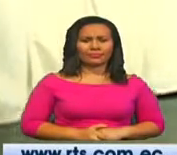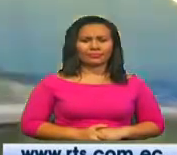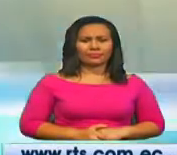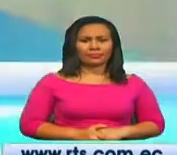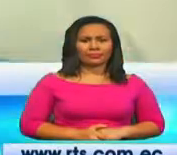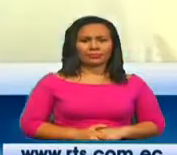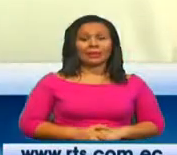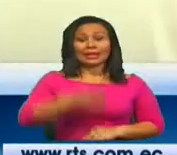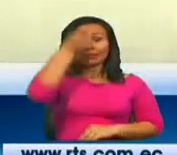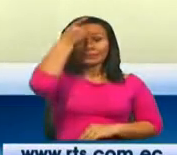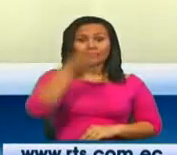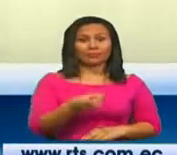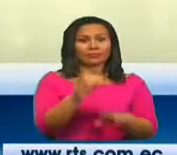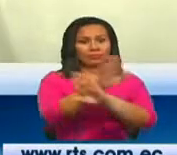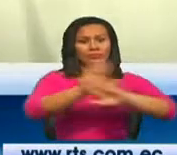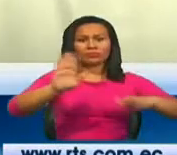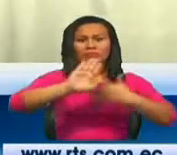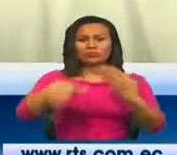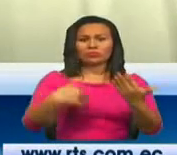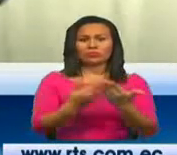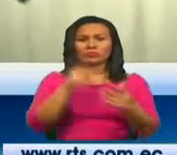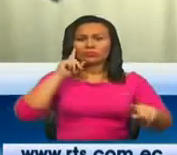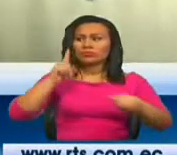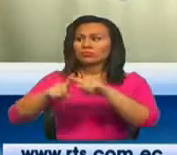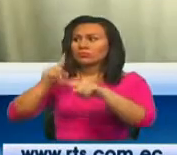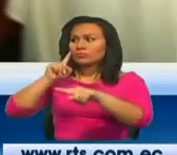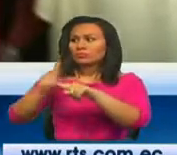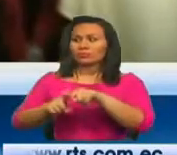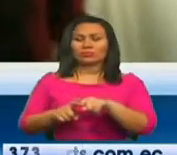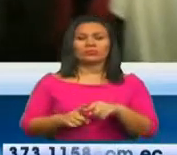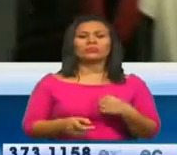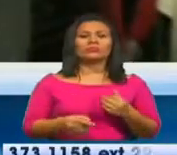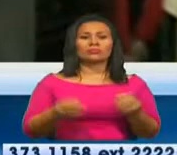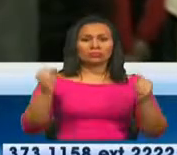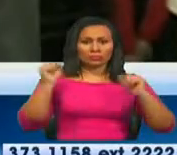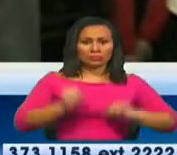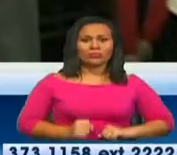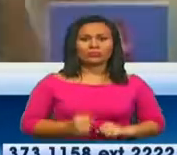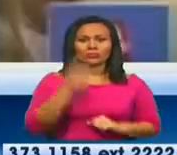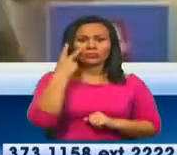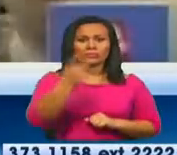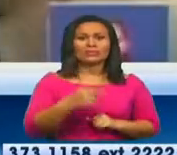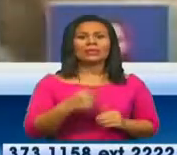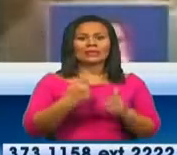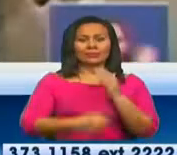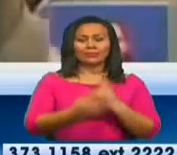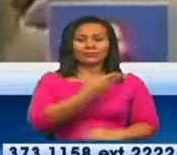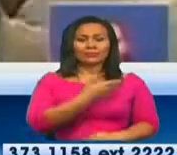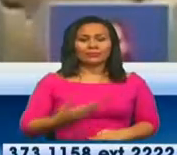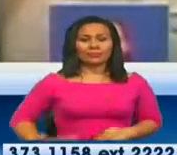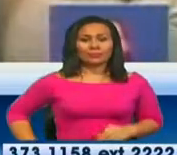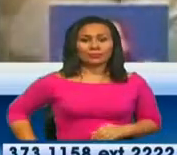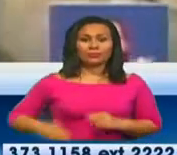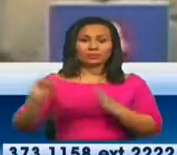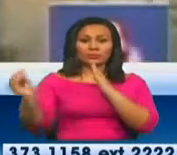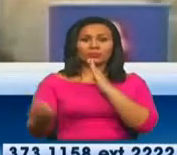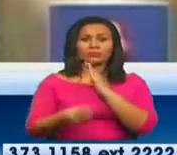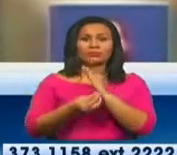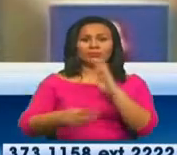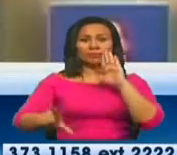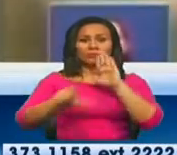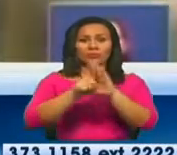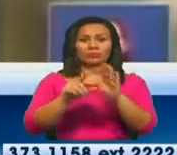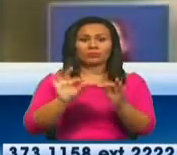La decisión fue unánime. El bloque de Alianza País resolvió acogerse a la propuesta del presidente Correa de implementar una transitoria a la